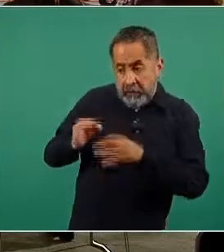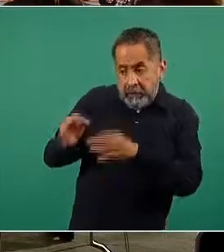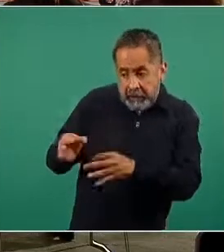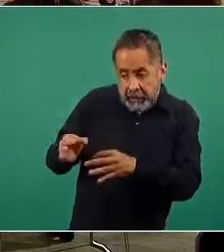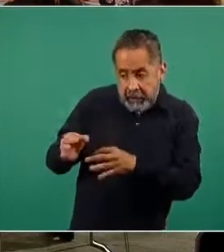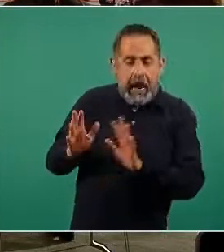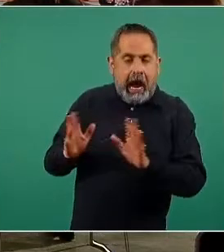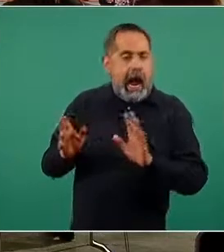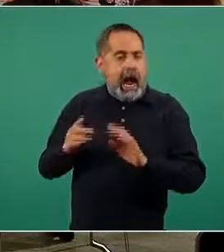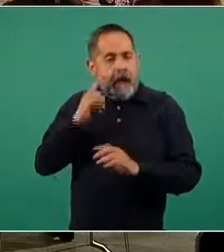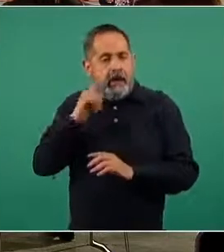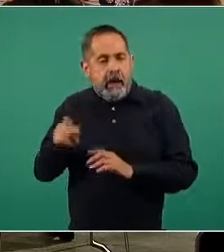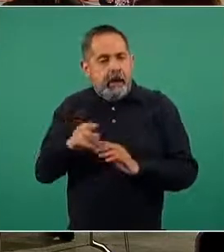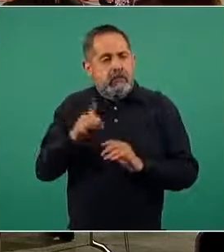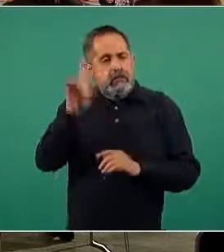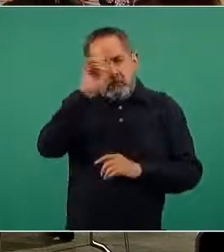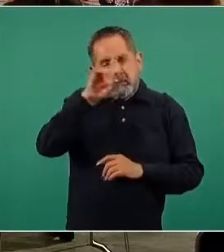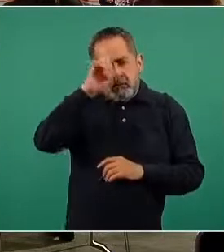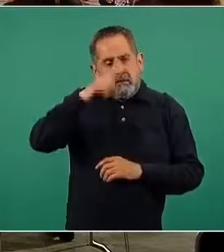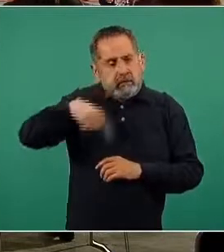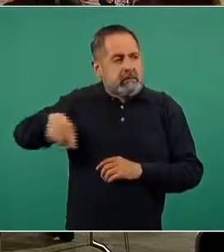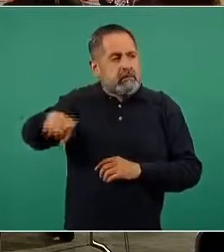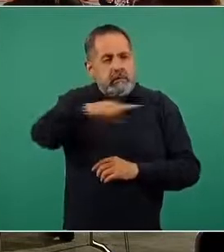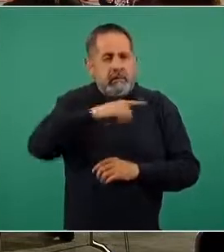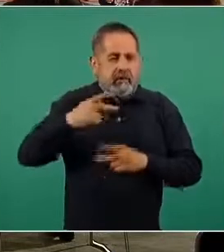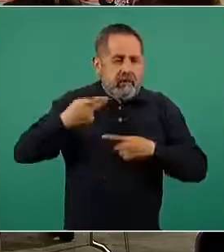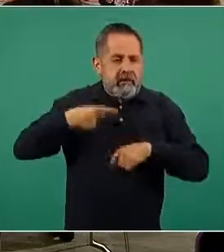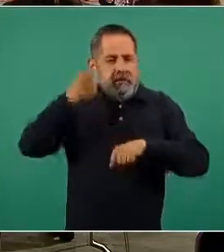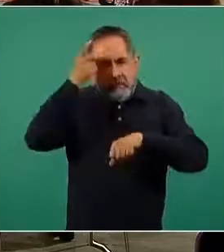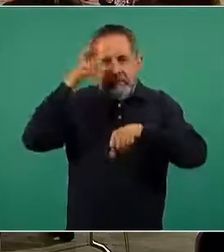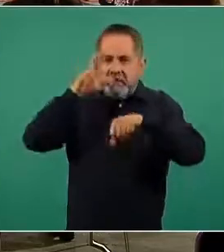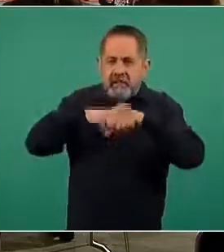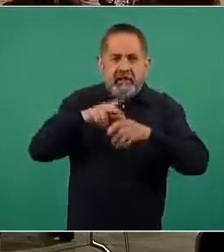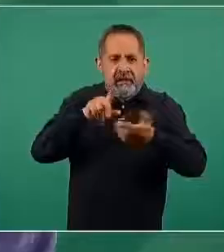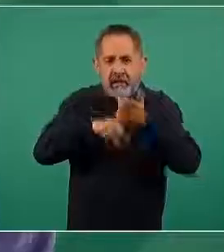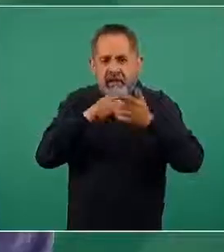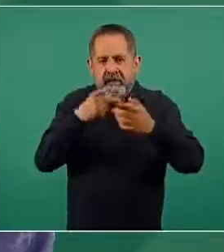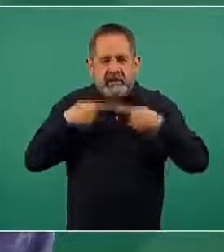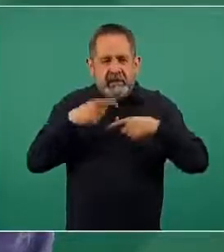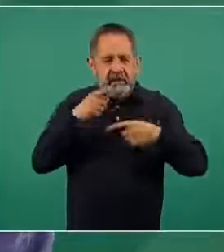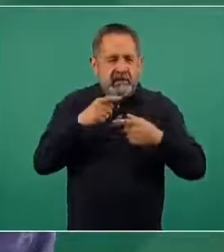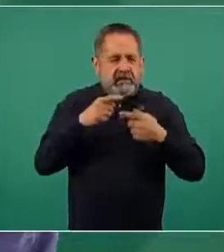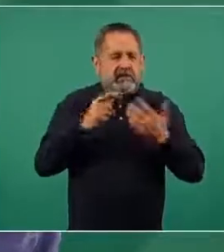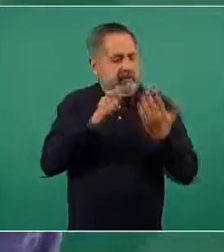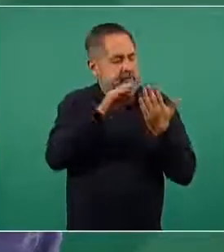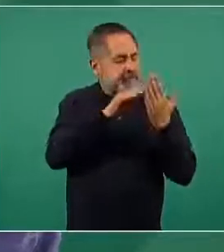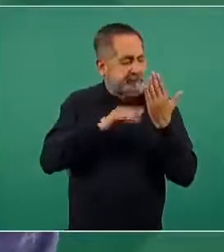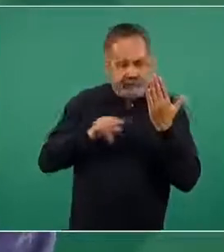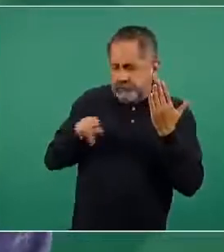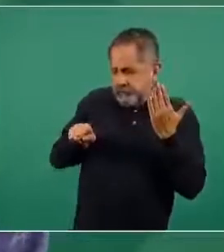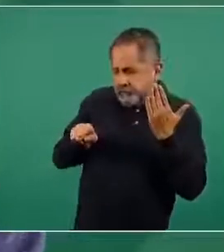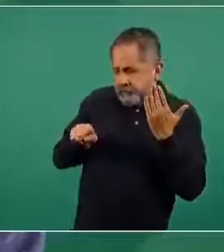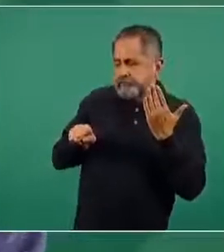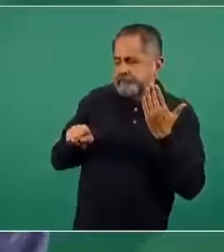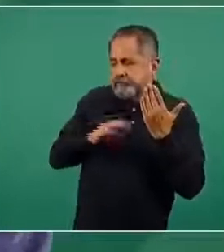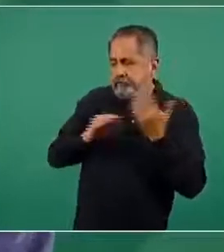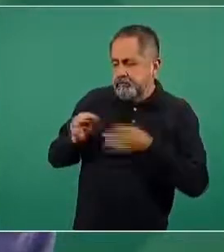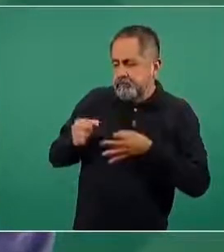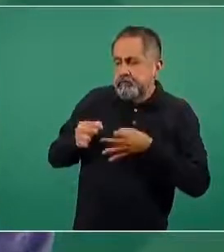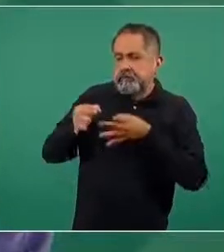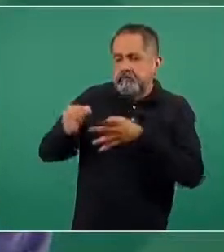guía para que los hospitales, el personal directivo de los hospitales, identifique cómo puede